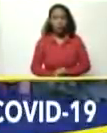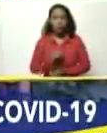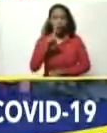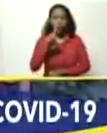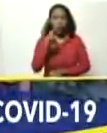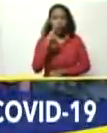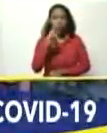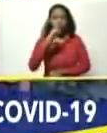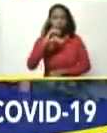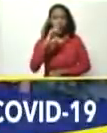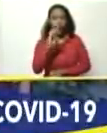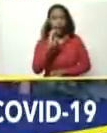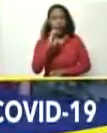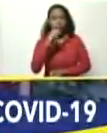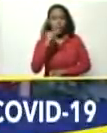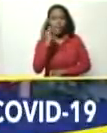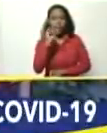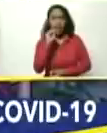Lucrecia Santaella.